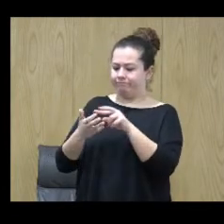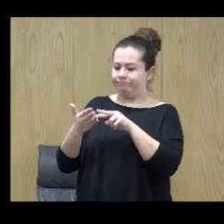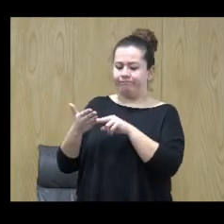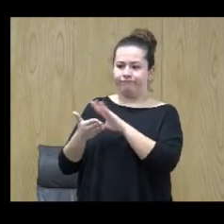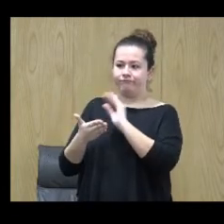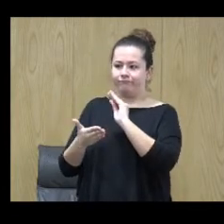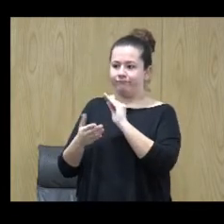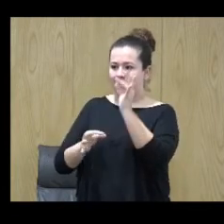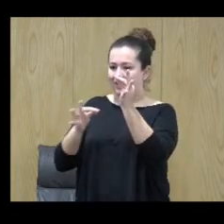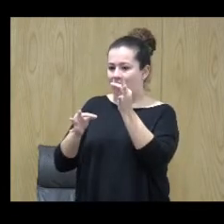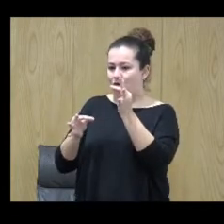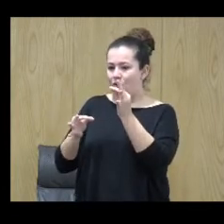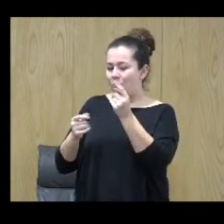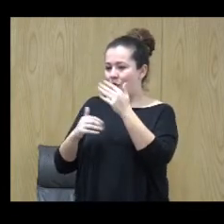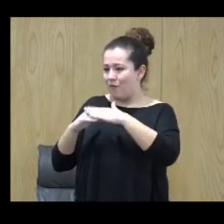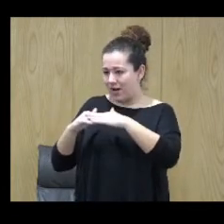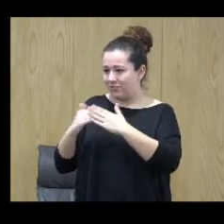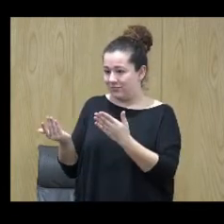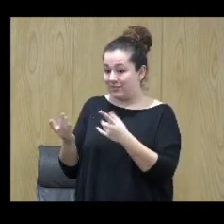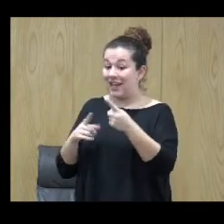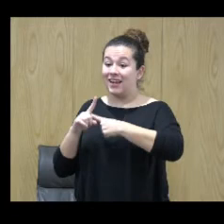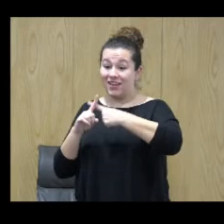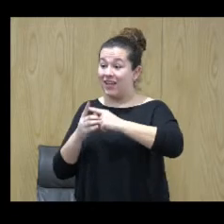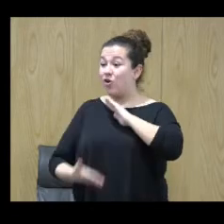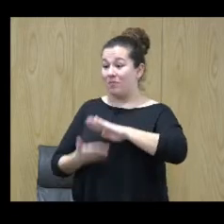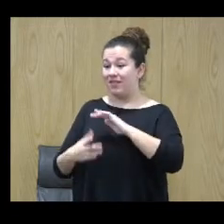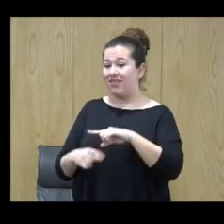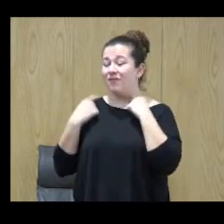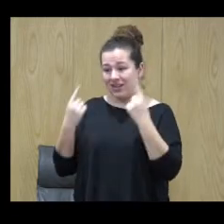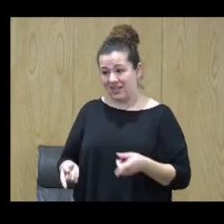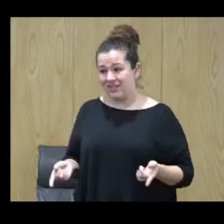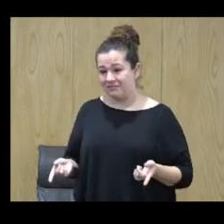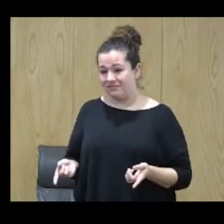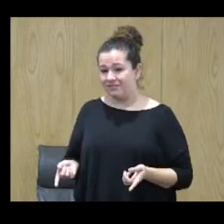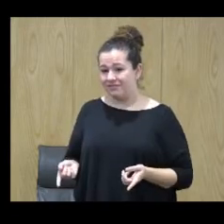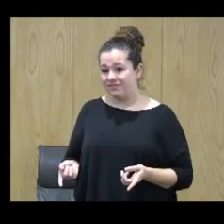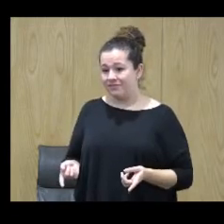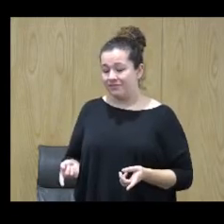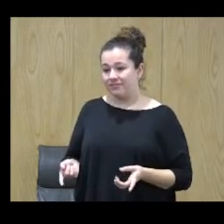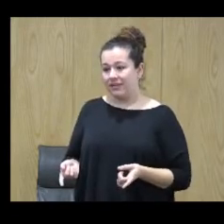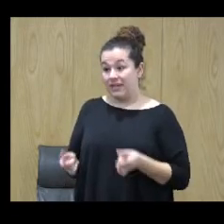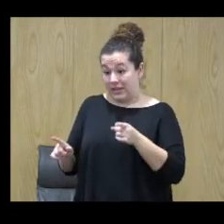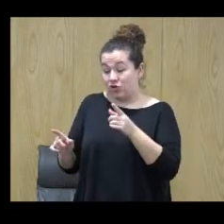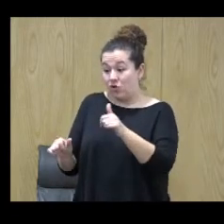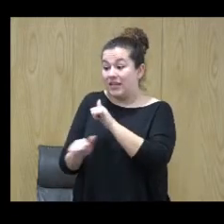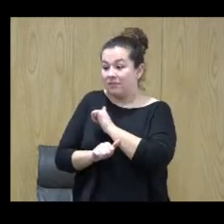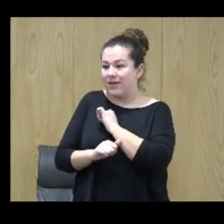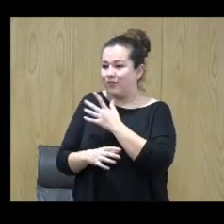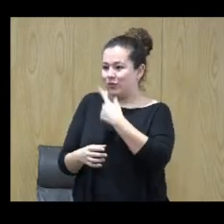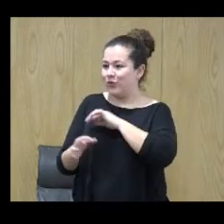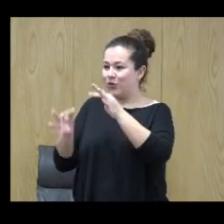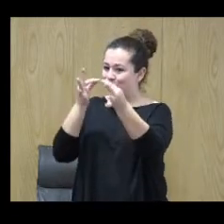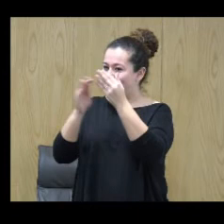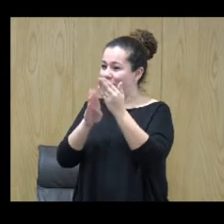bajos. Es decir, que el nivel de competencia fracase, por decirlo de alguna manera, ¿no? Eso es lo que esperamos. No teníamos ningún dato previo